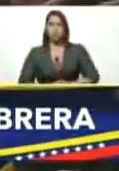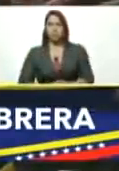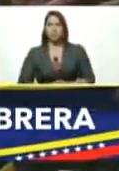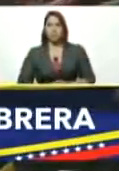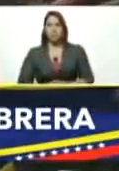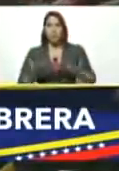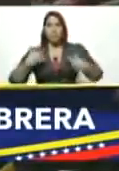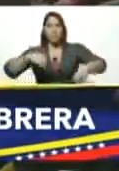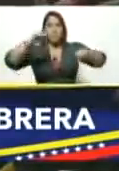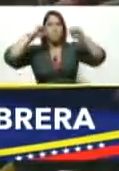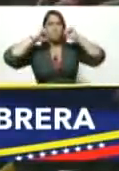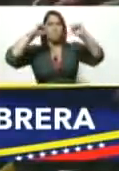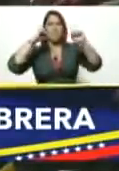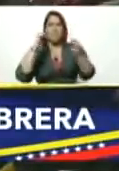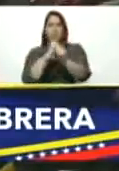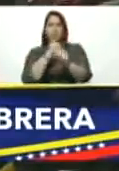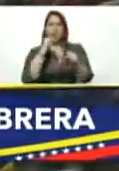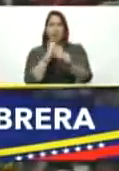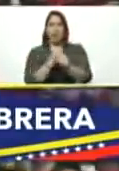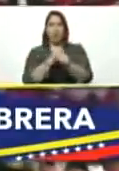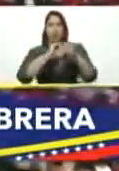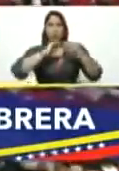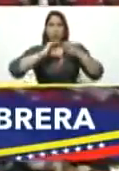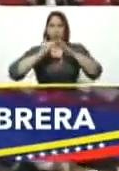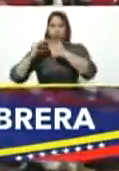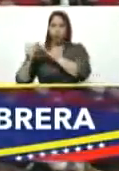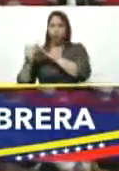que viva la unión obreras comuneras